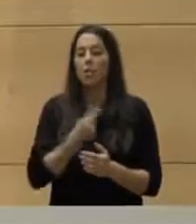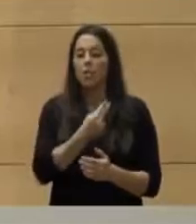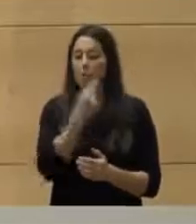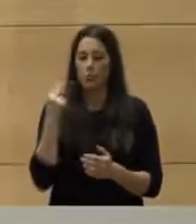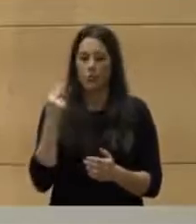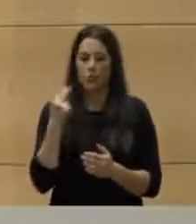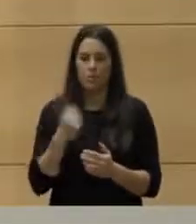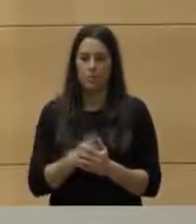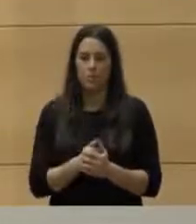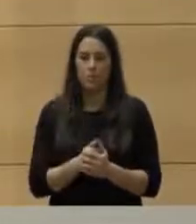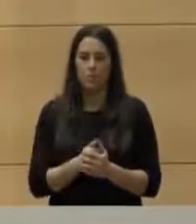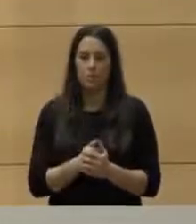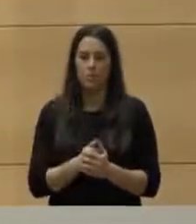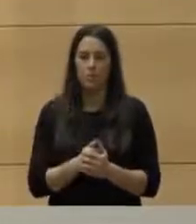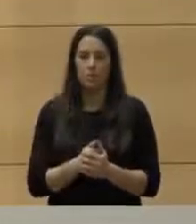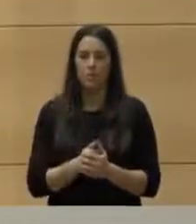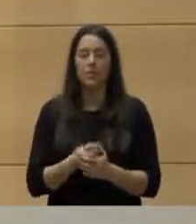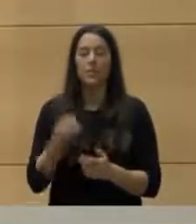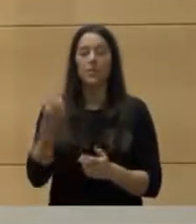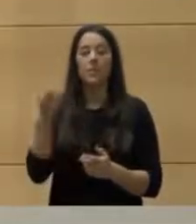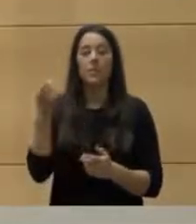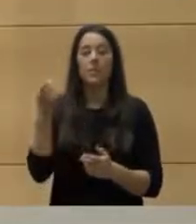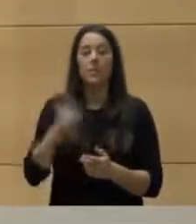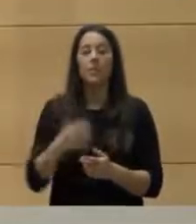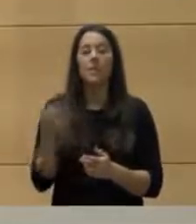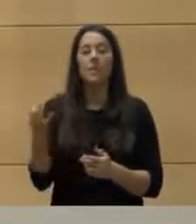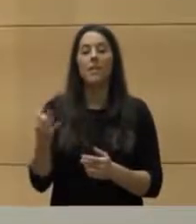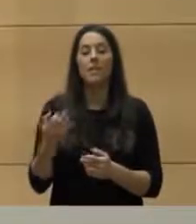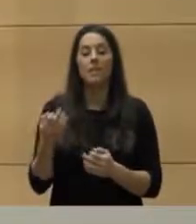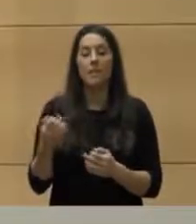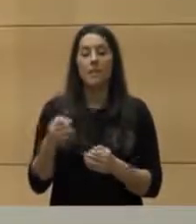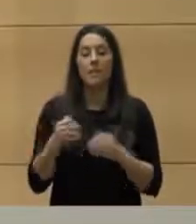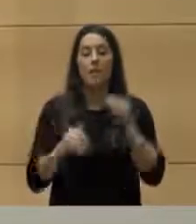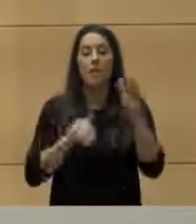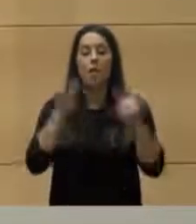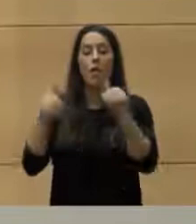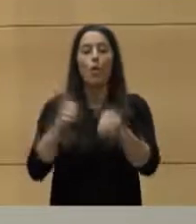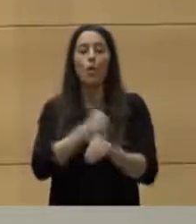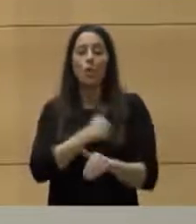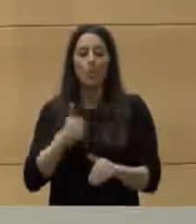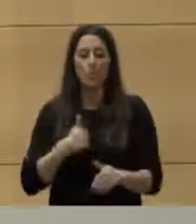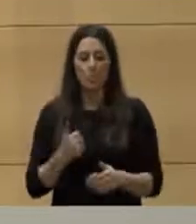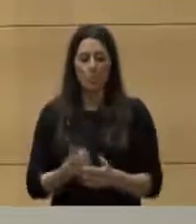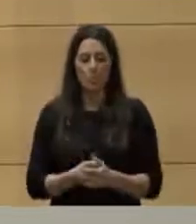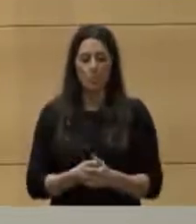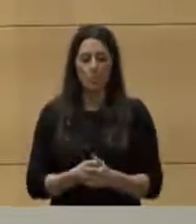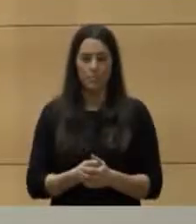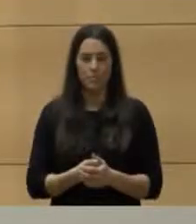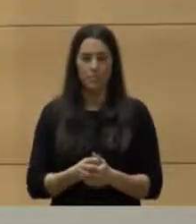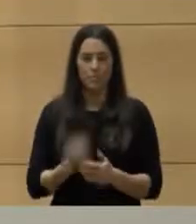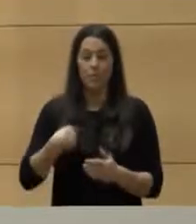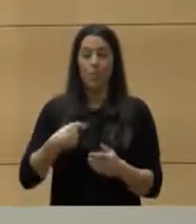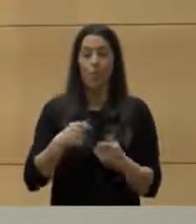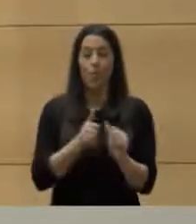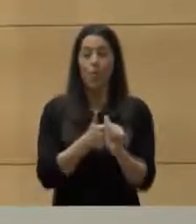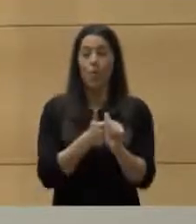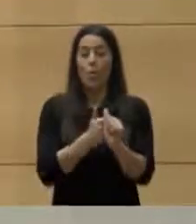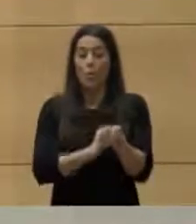pero deben autoconvocarse a una cosa que le he copiado de una vez que lo planteó Manolo